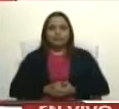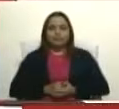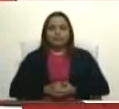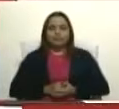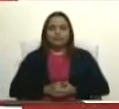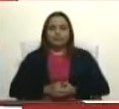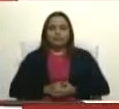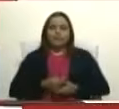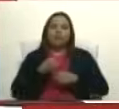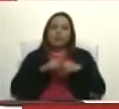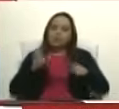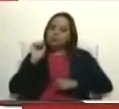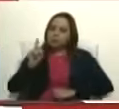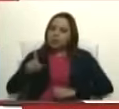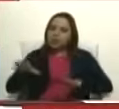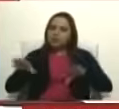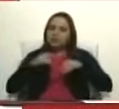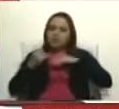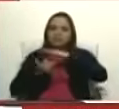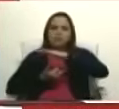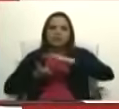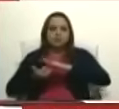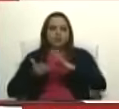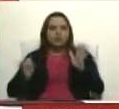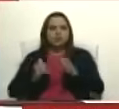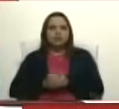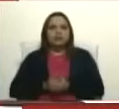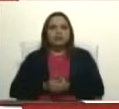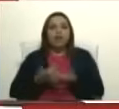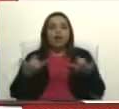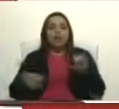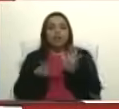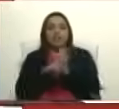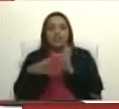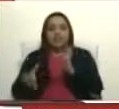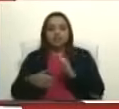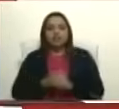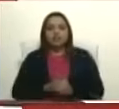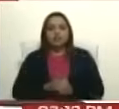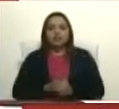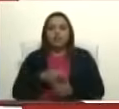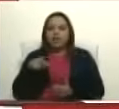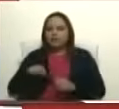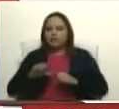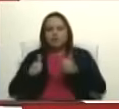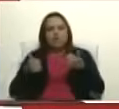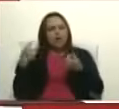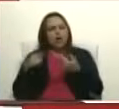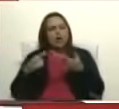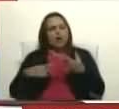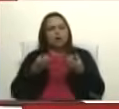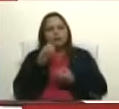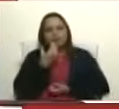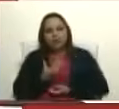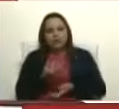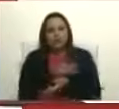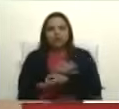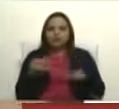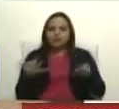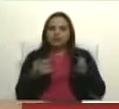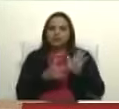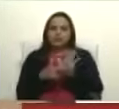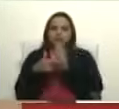Pero bien bueno que reconozcan las instancias y se pongan a derecho. De ahí van a surgir cosas muy buenas. Extraordinarias van a